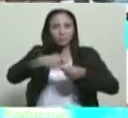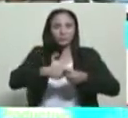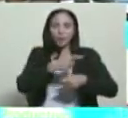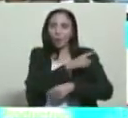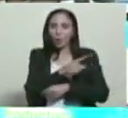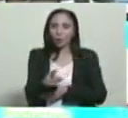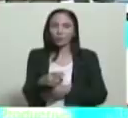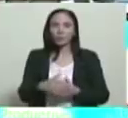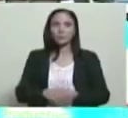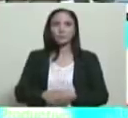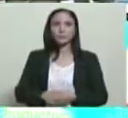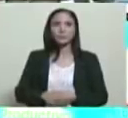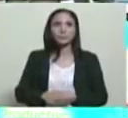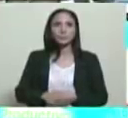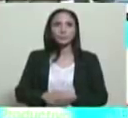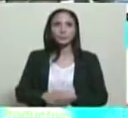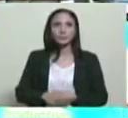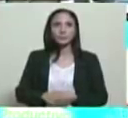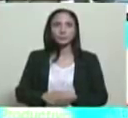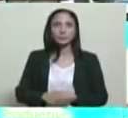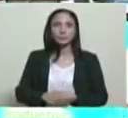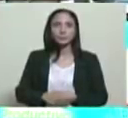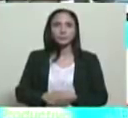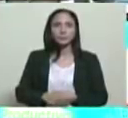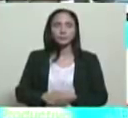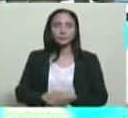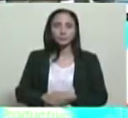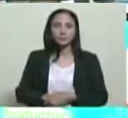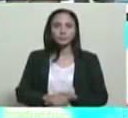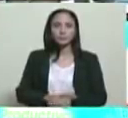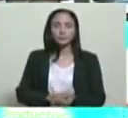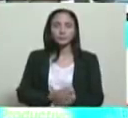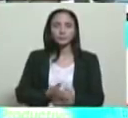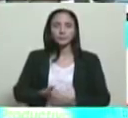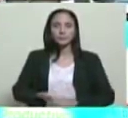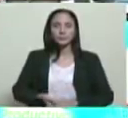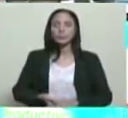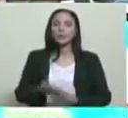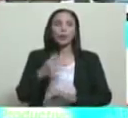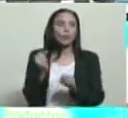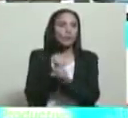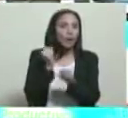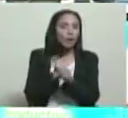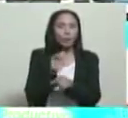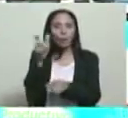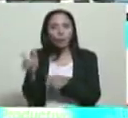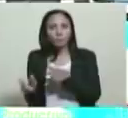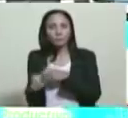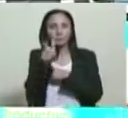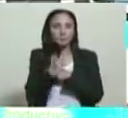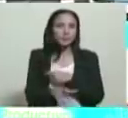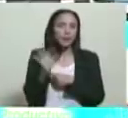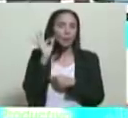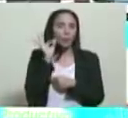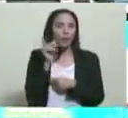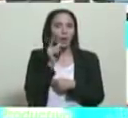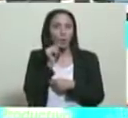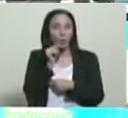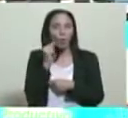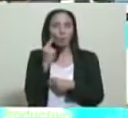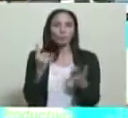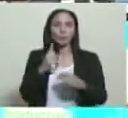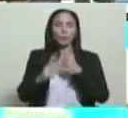Garantizarle la materia prima a los trabajadores, a las trabajadoras y a las empresas productivas del